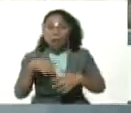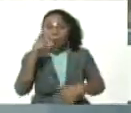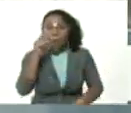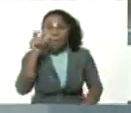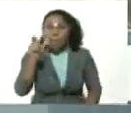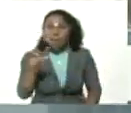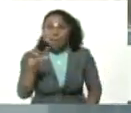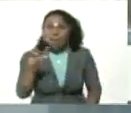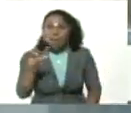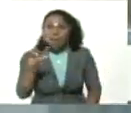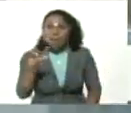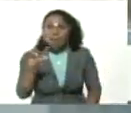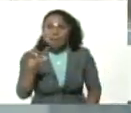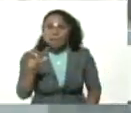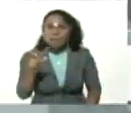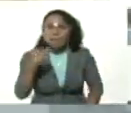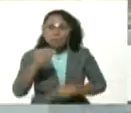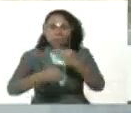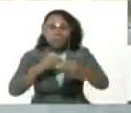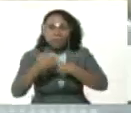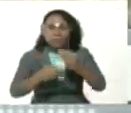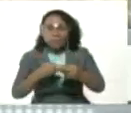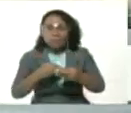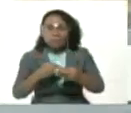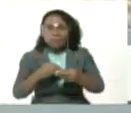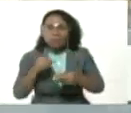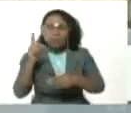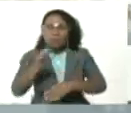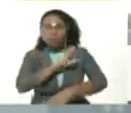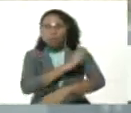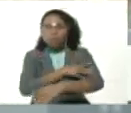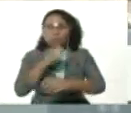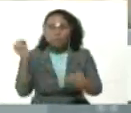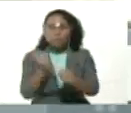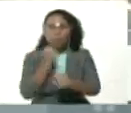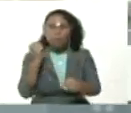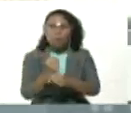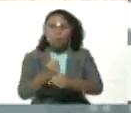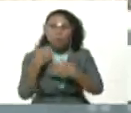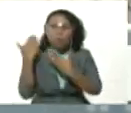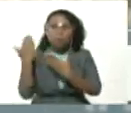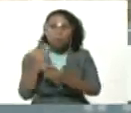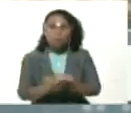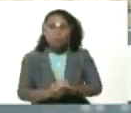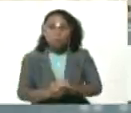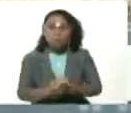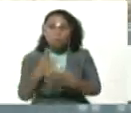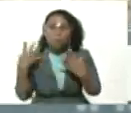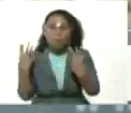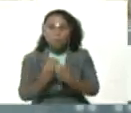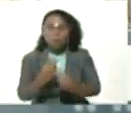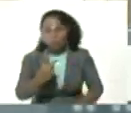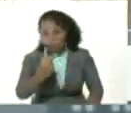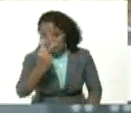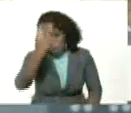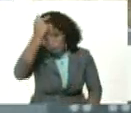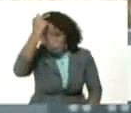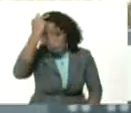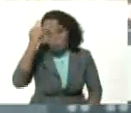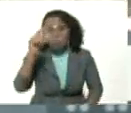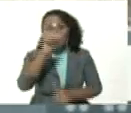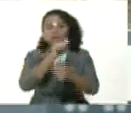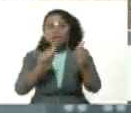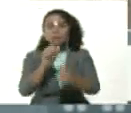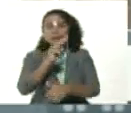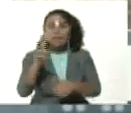Arriaza, que ha asumido con mucha fuerza su trabajo allí, compañero Tarek El Aissami,